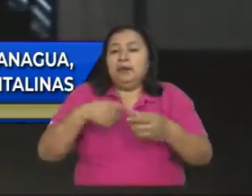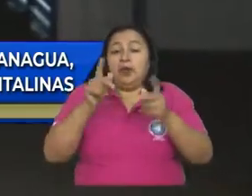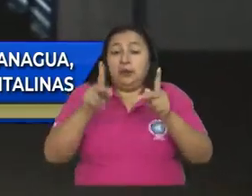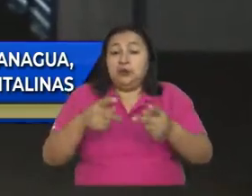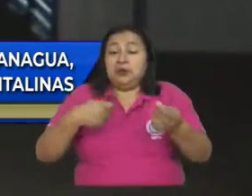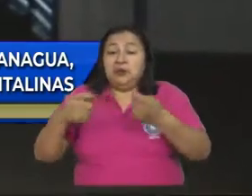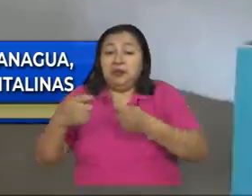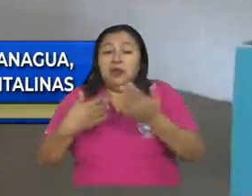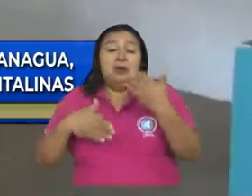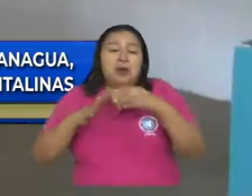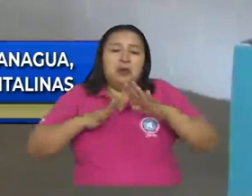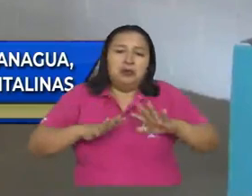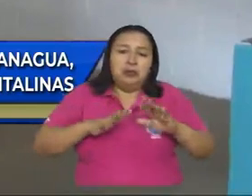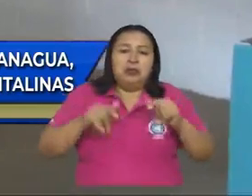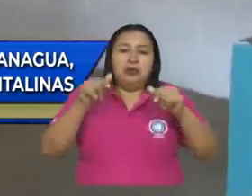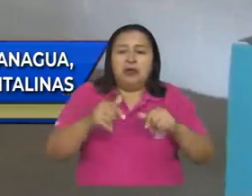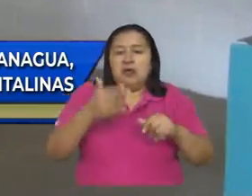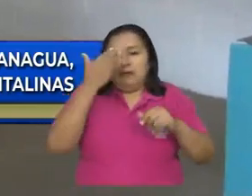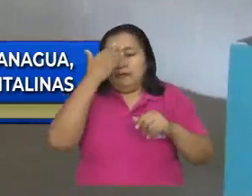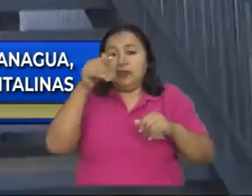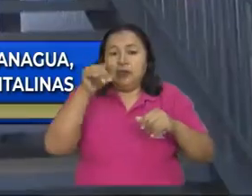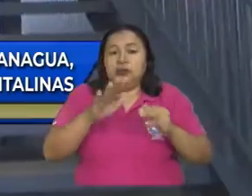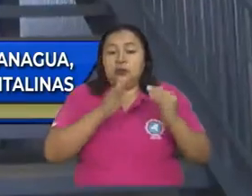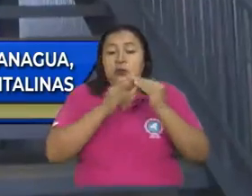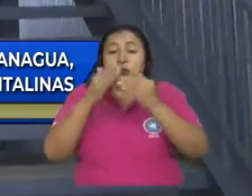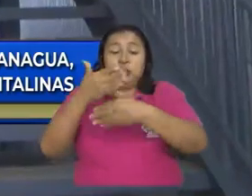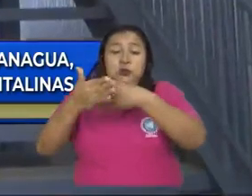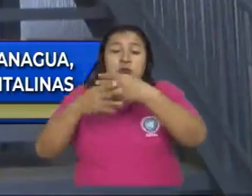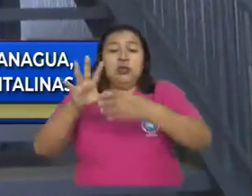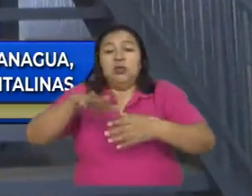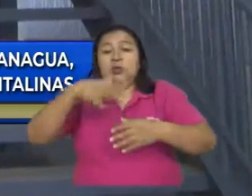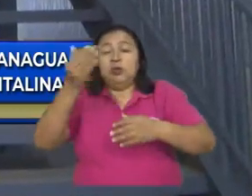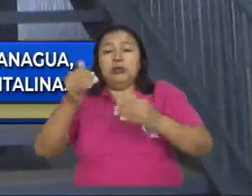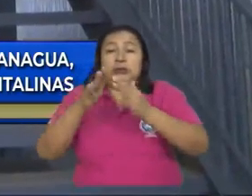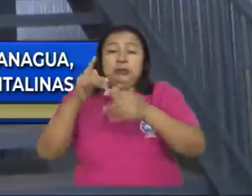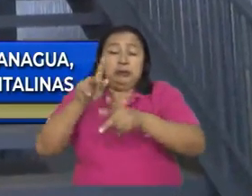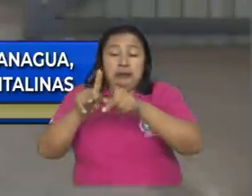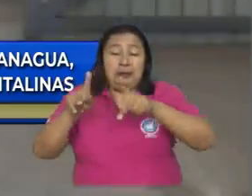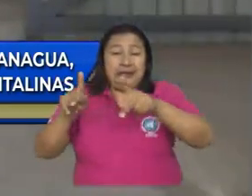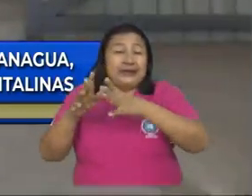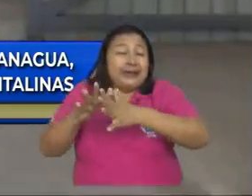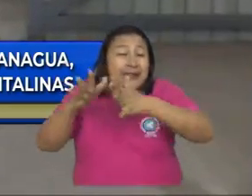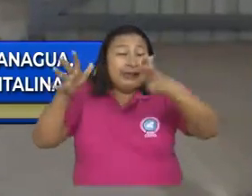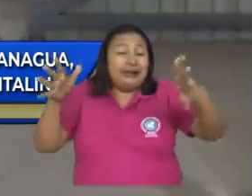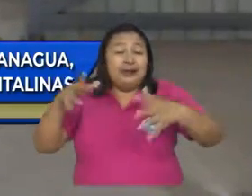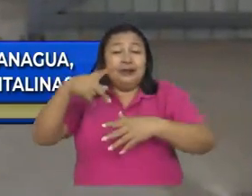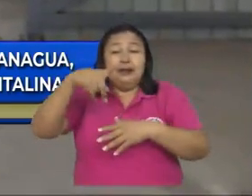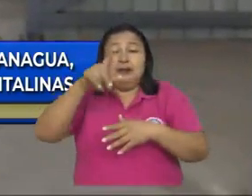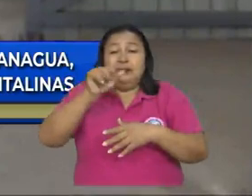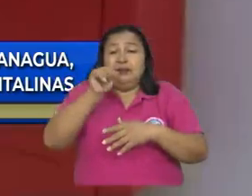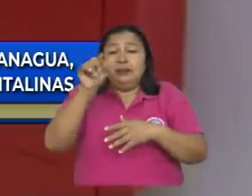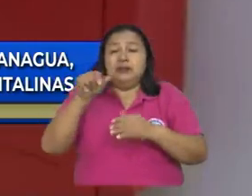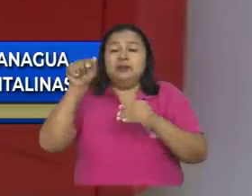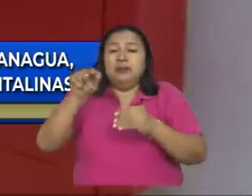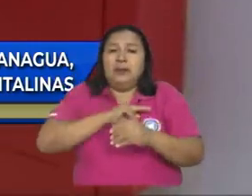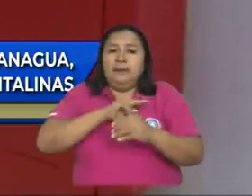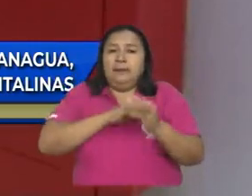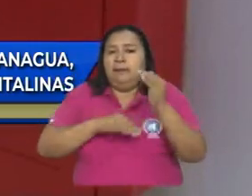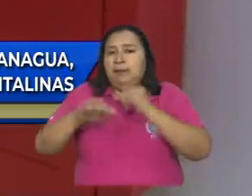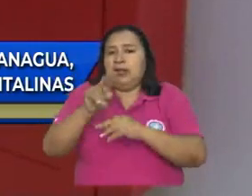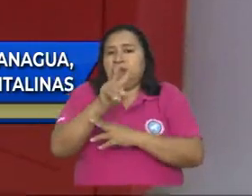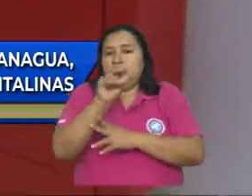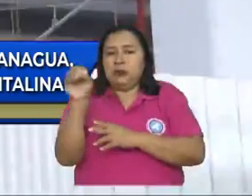comerciantes con mayor comodidad. Y ahora, frente a su construcción original, está construyendo otra plaza gigantesca que dará albergue a más de